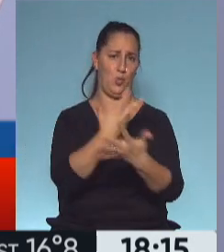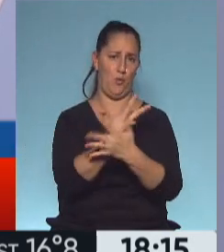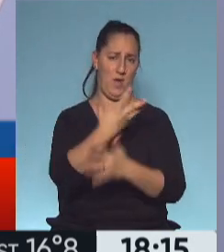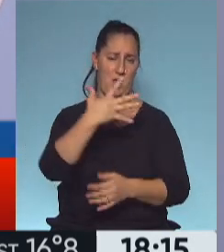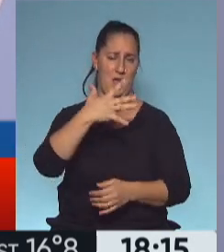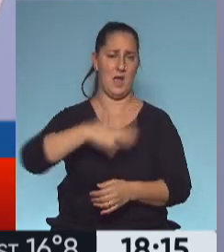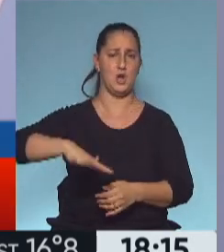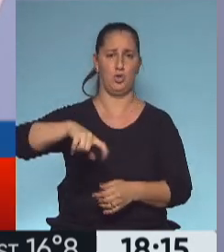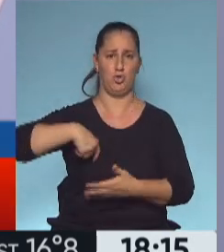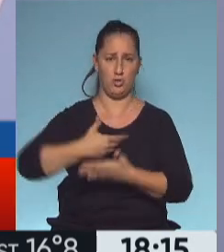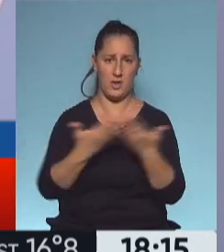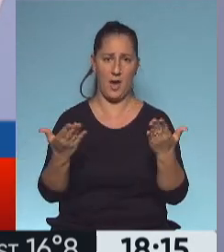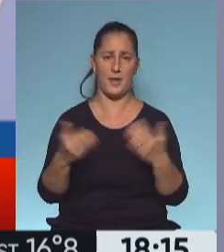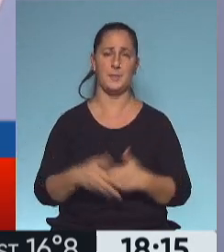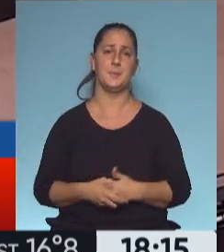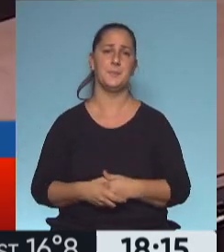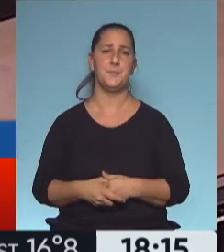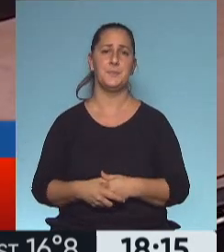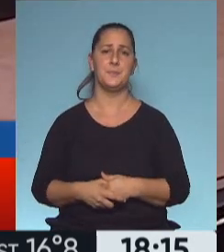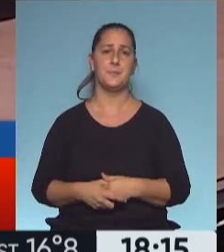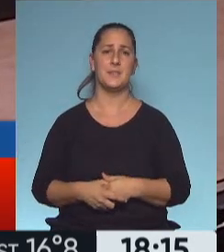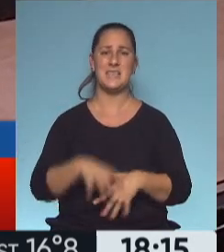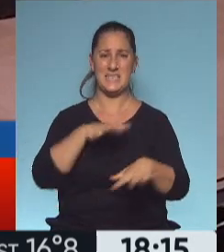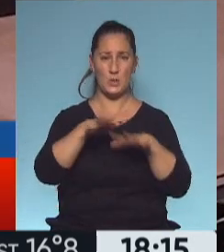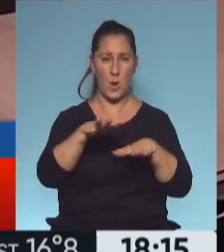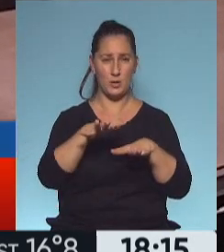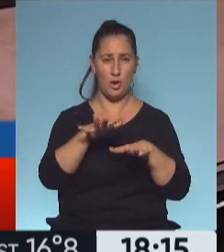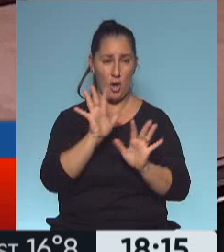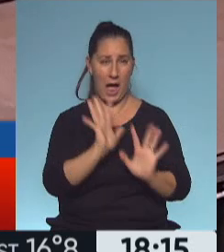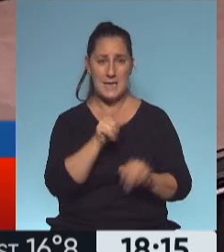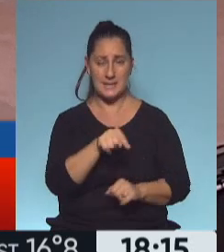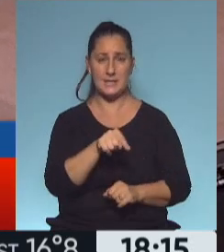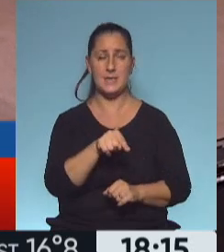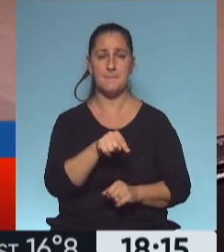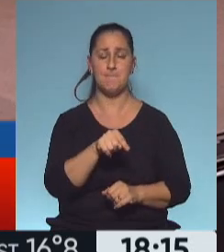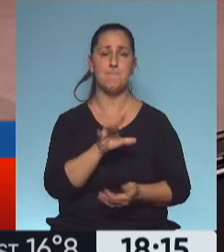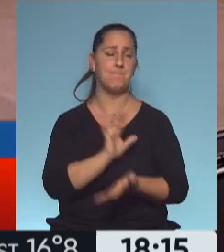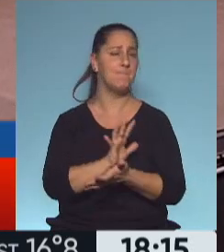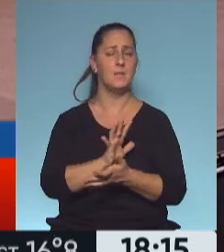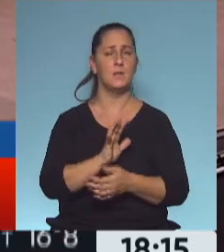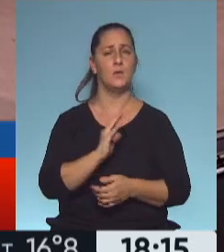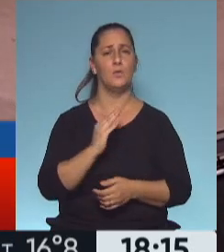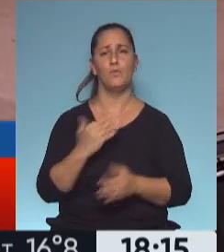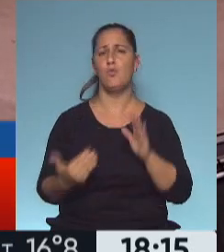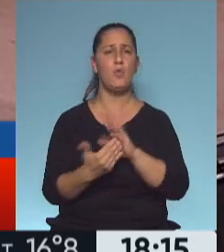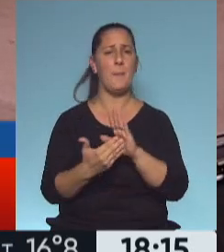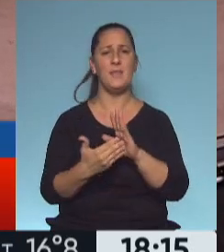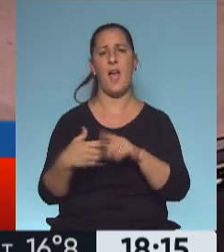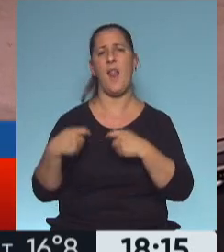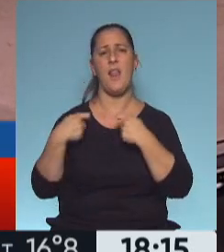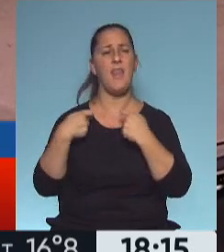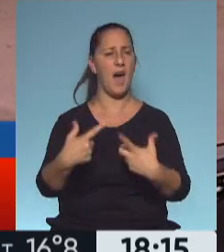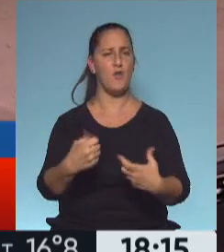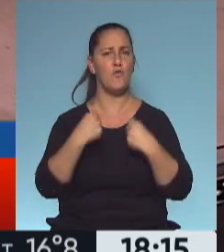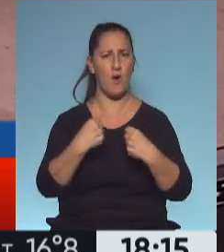sociedad. En una situación con estas características, es fundamental poder fortalecer